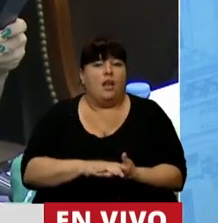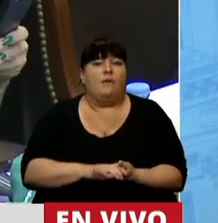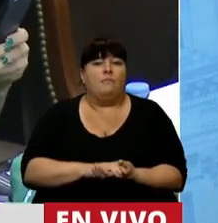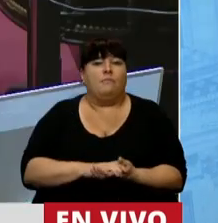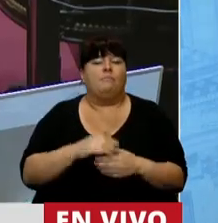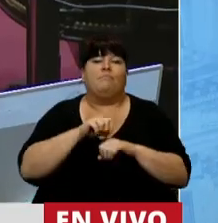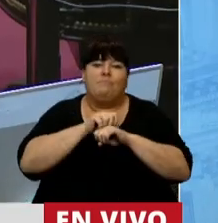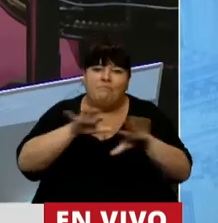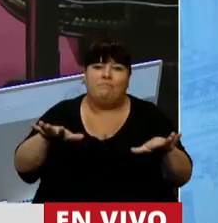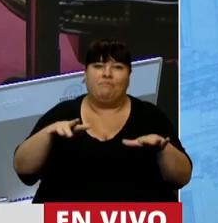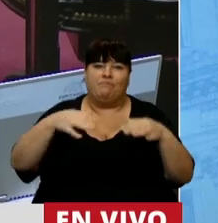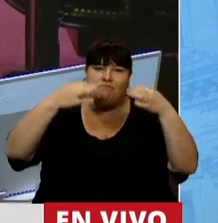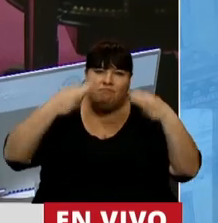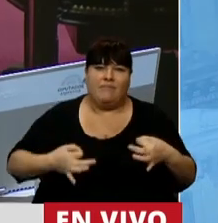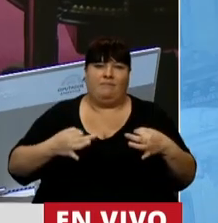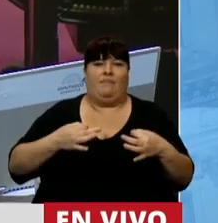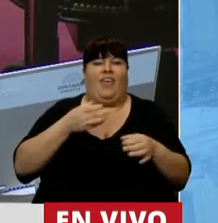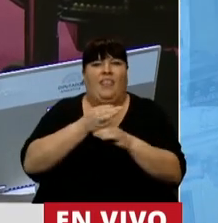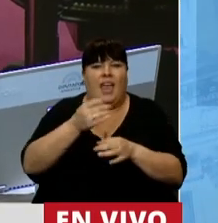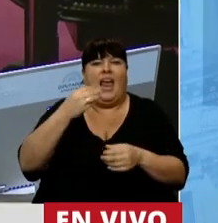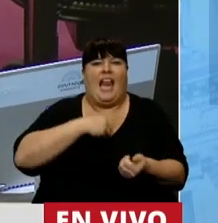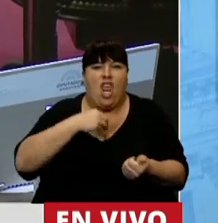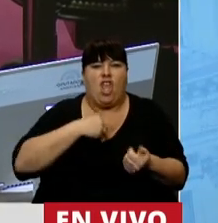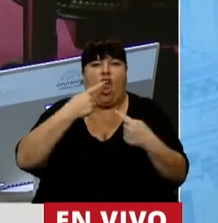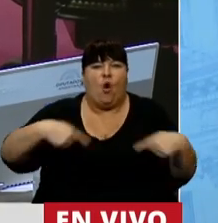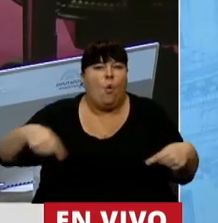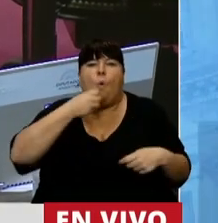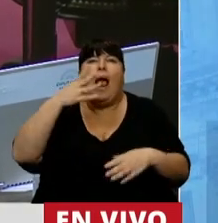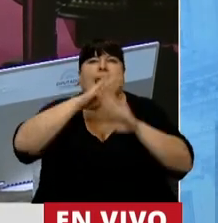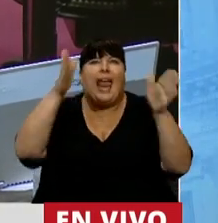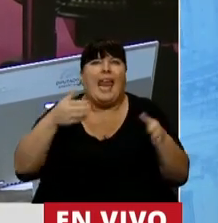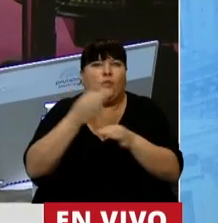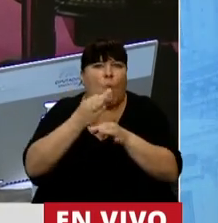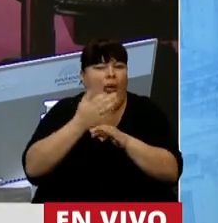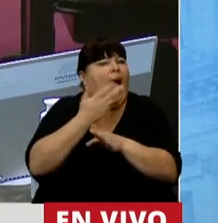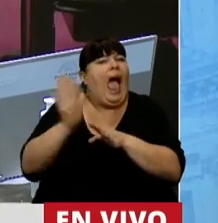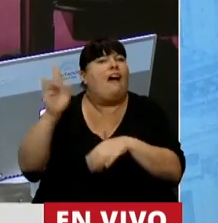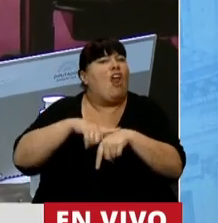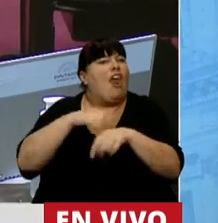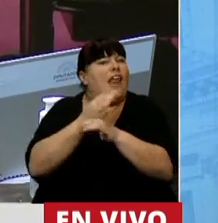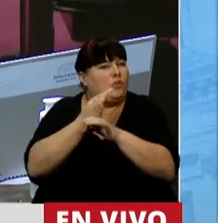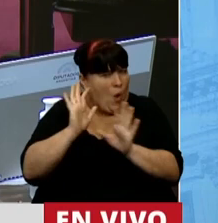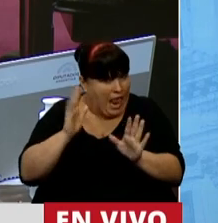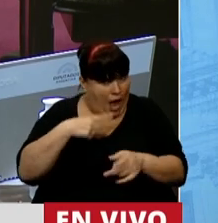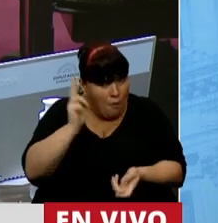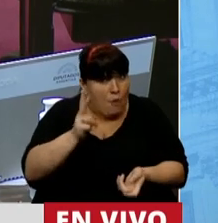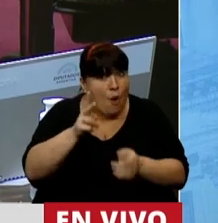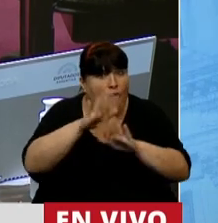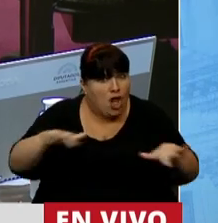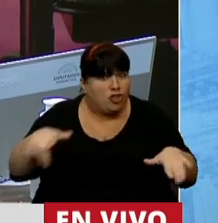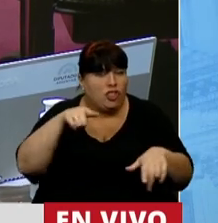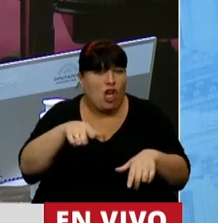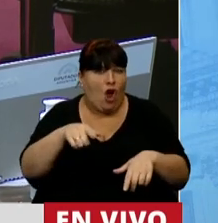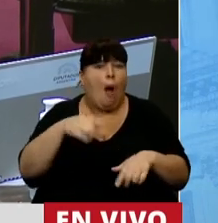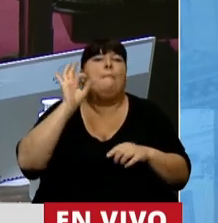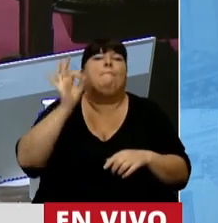de transmitirle todas las convicciones dogmáticas y religiosas que tiene cualquier institución fuera del horario escolar? ¿Vamos a impedirle que